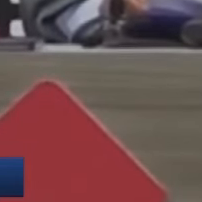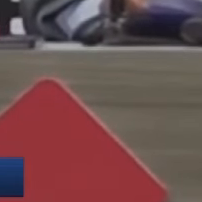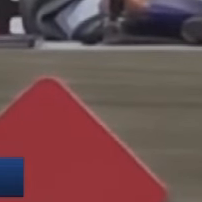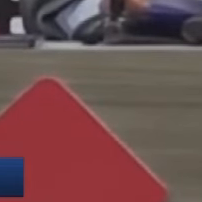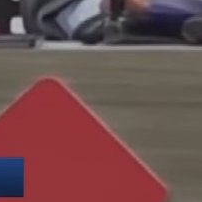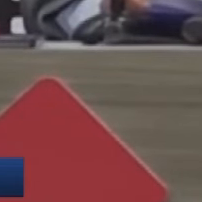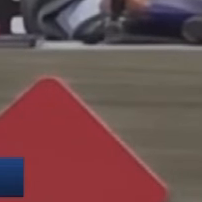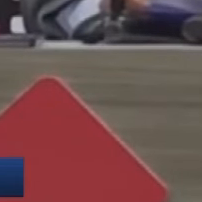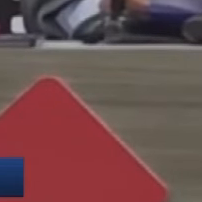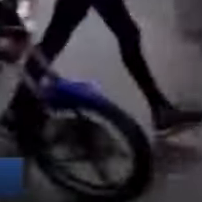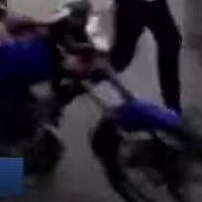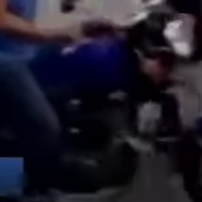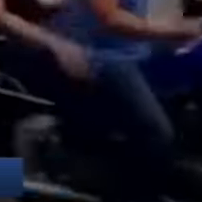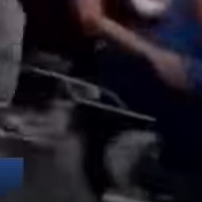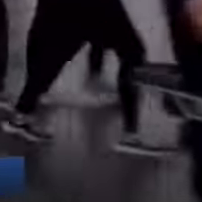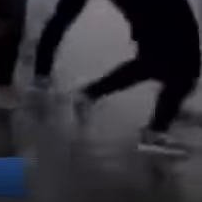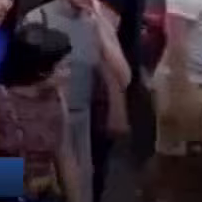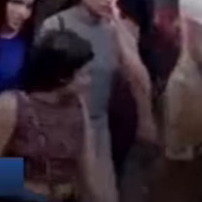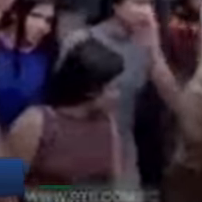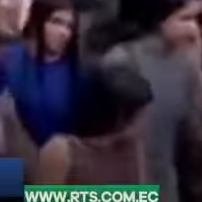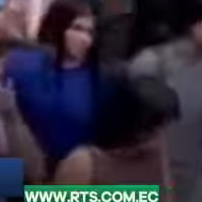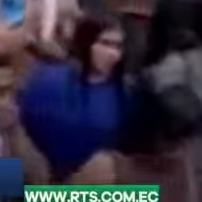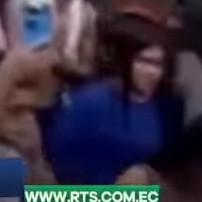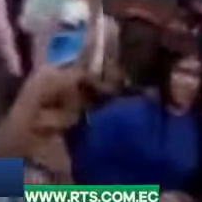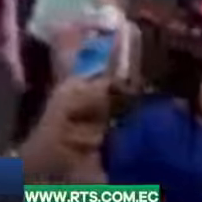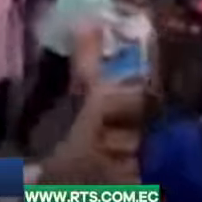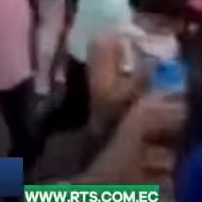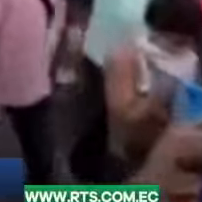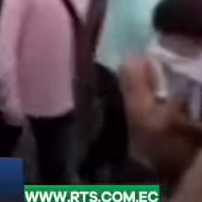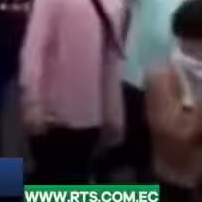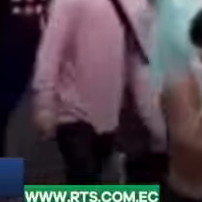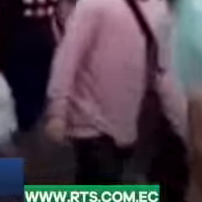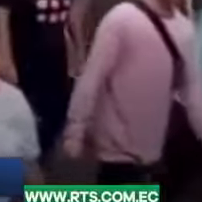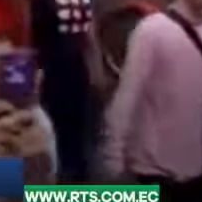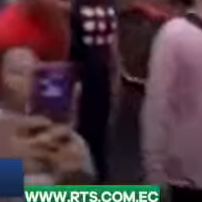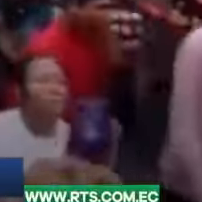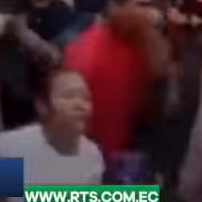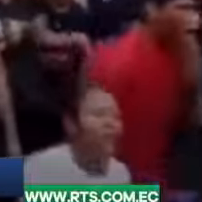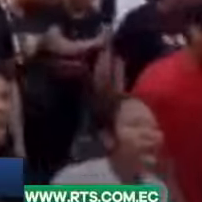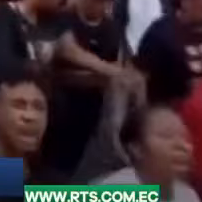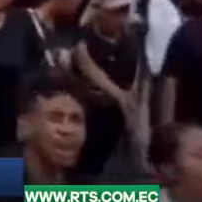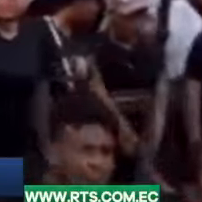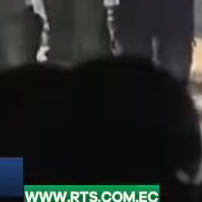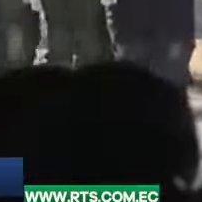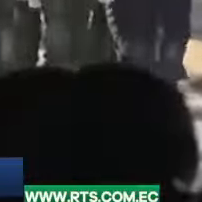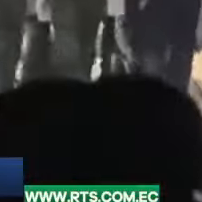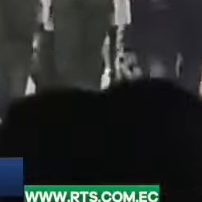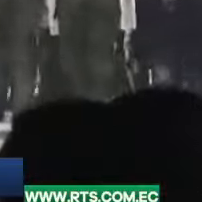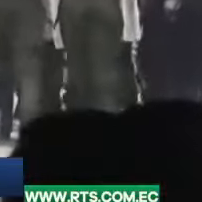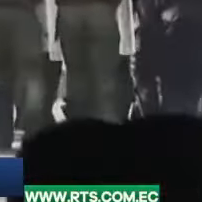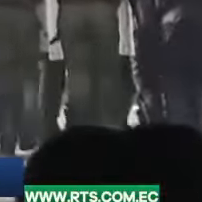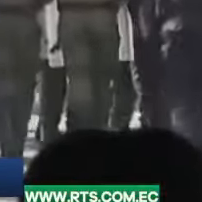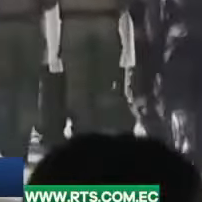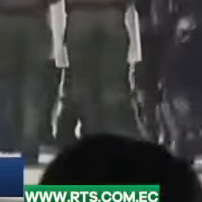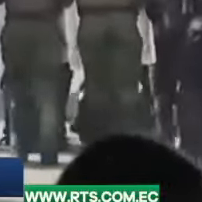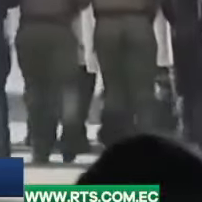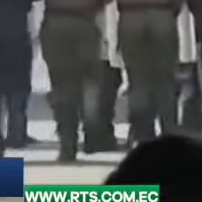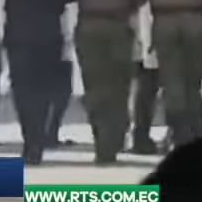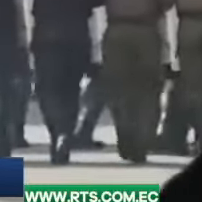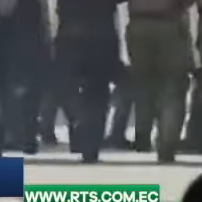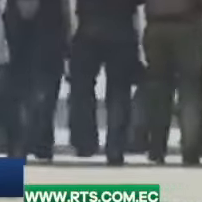hasta 2031. Miles de personas salieron a las calles a protestar por lo que consideran un fraude. La policía los reprime con